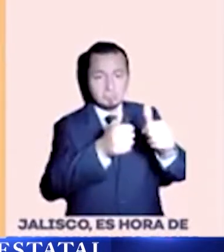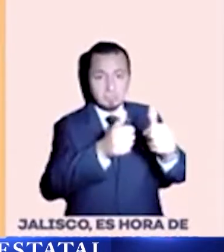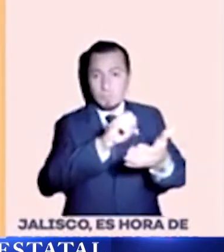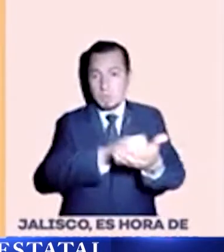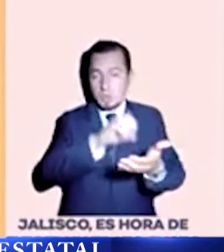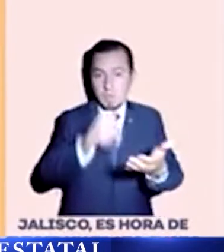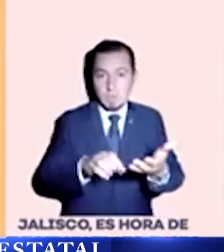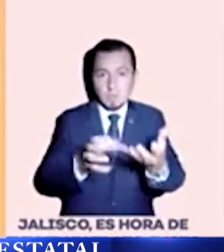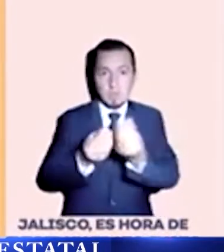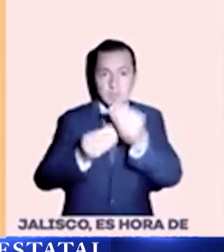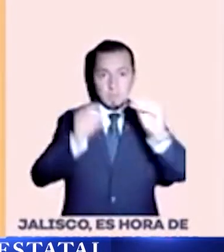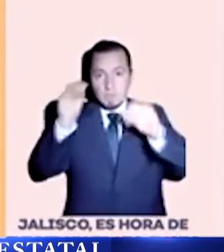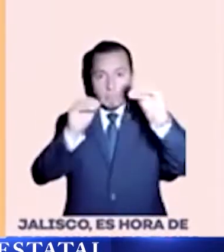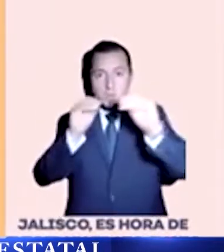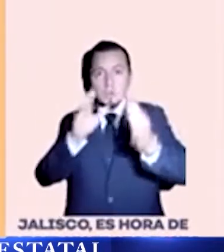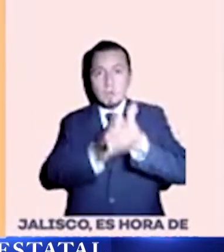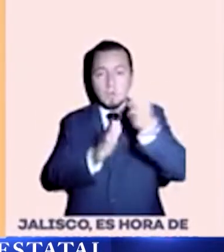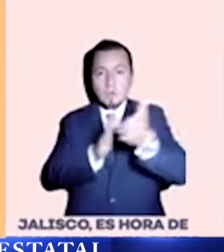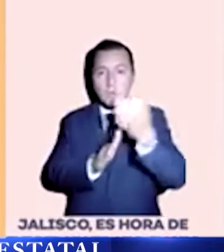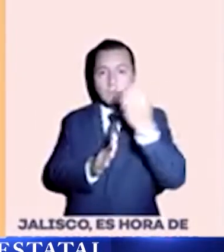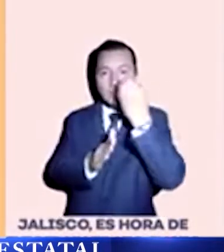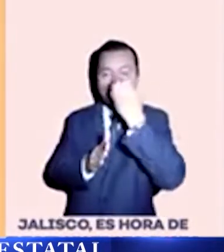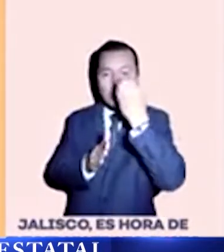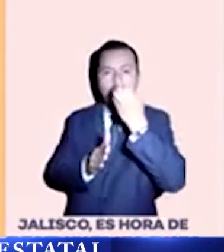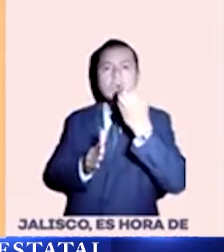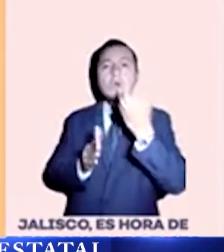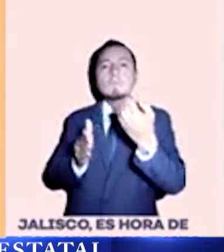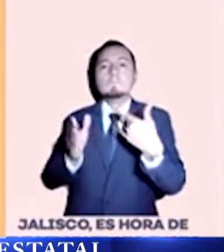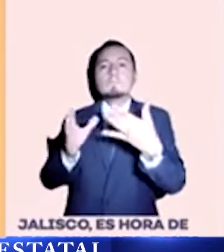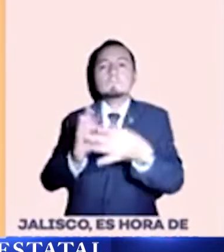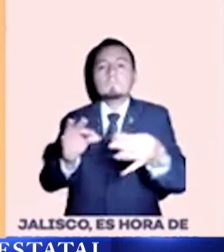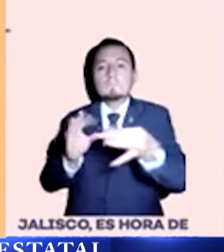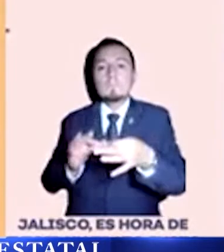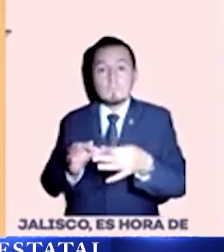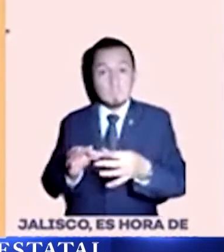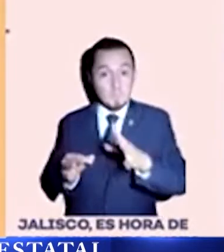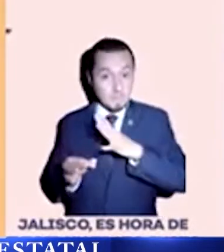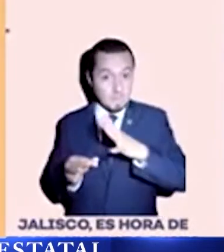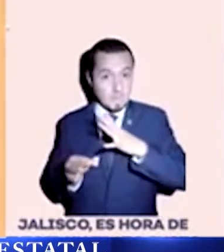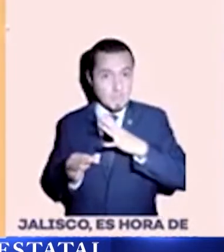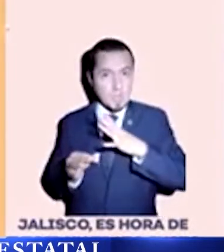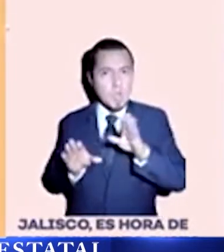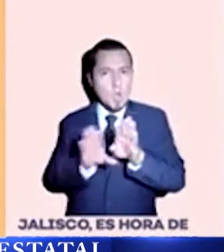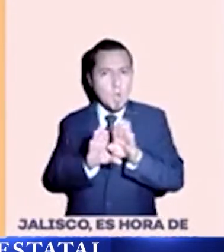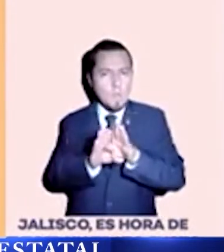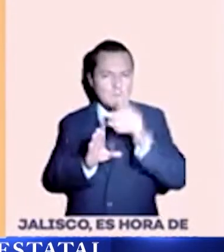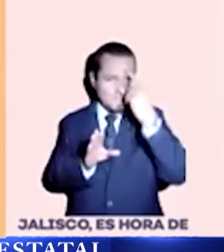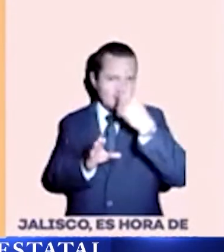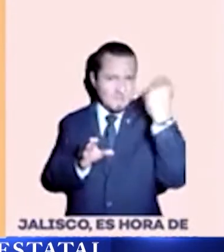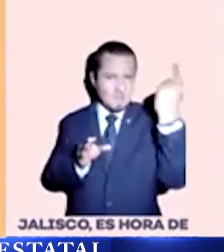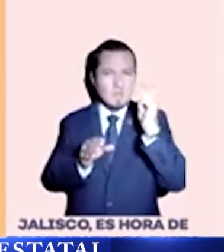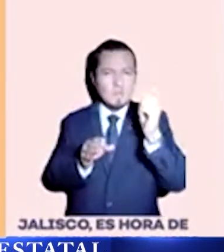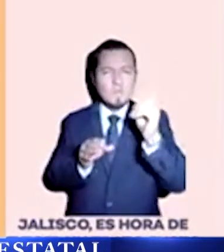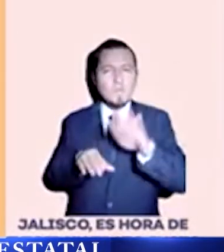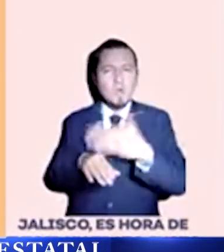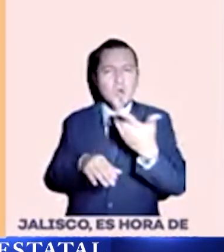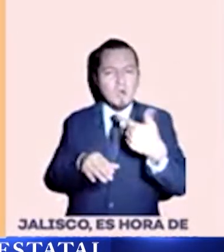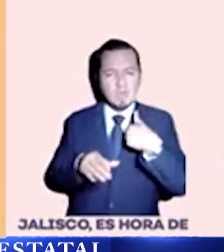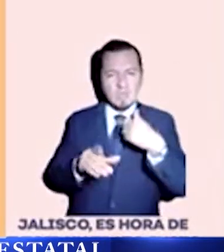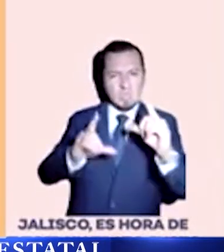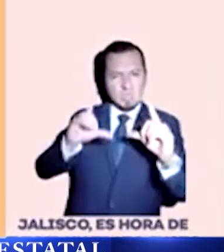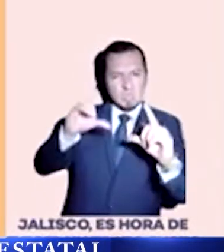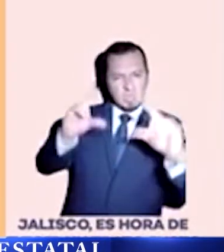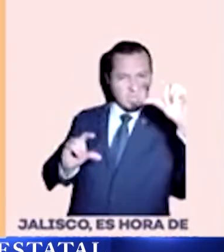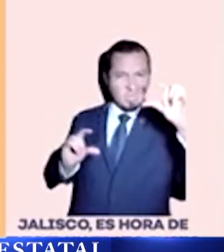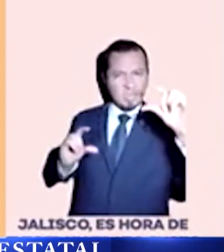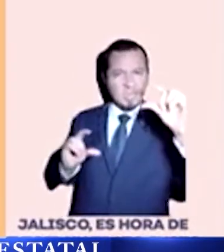ejemplo, a mejorar nuestra infraestructura educativa. Explíquenme, si alguien tiene alguna explicación, por qué esta disparidad en el trato